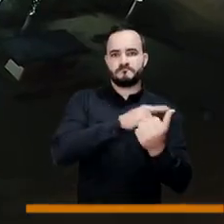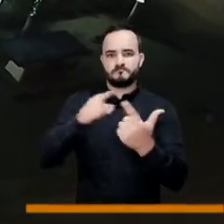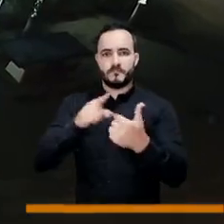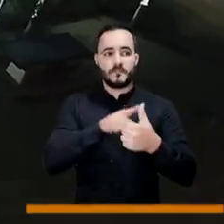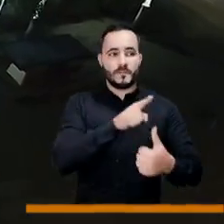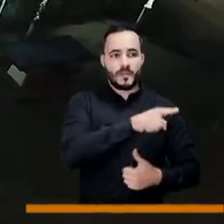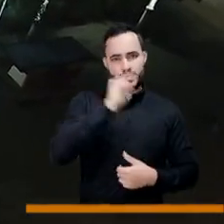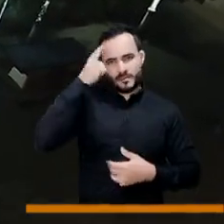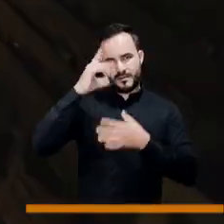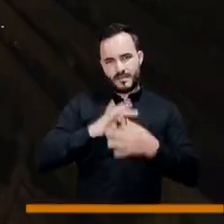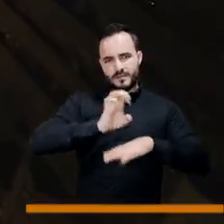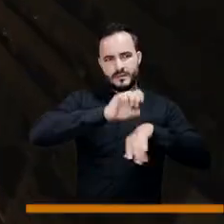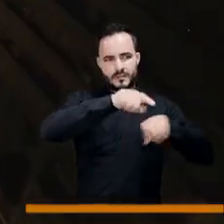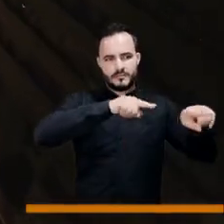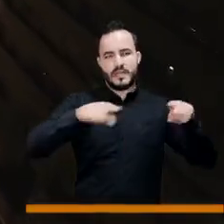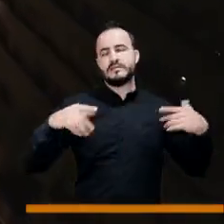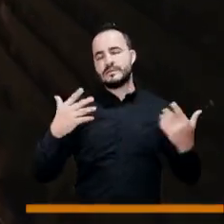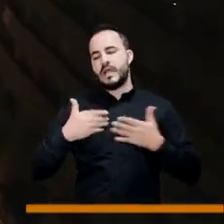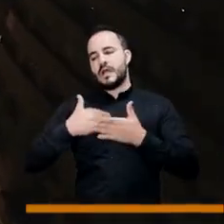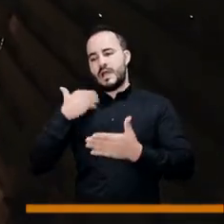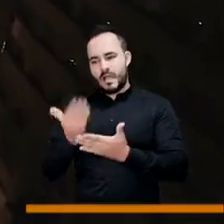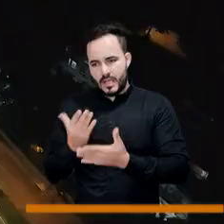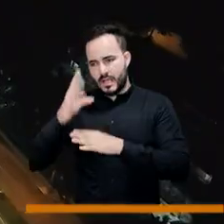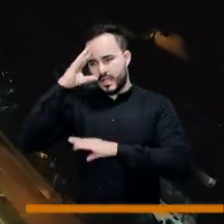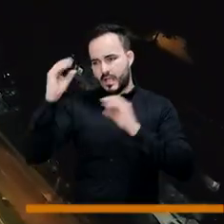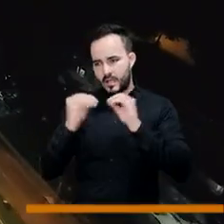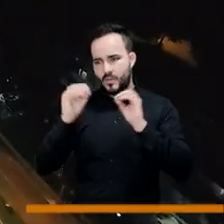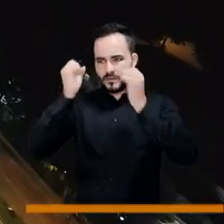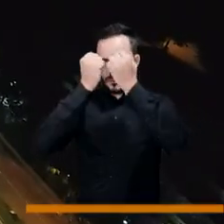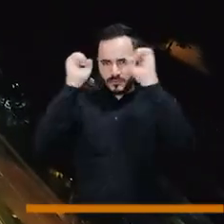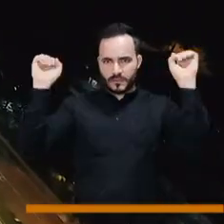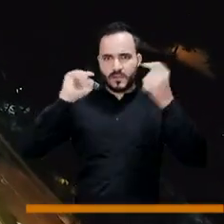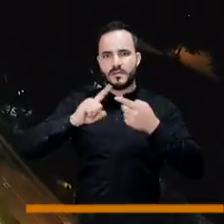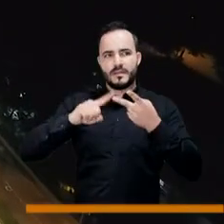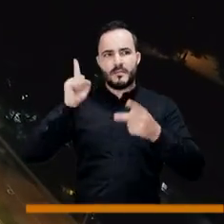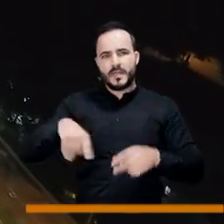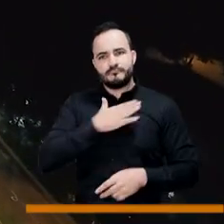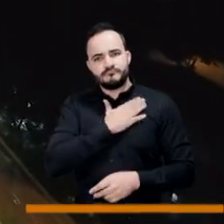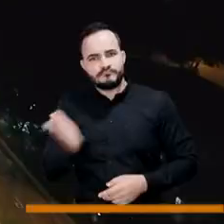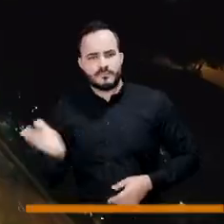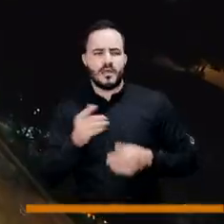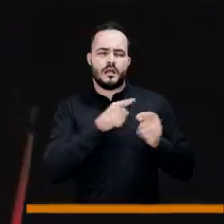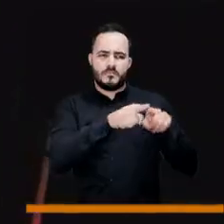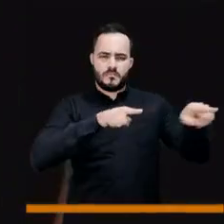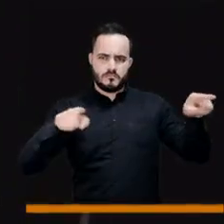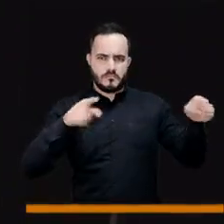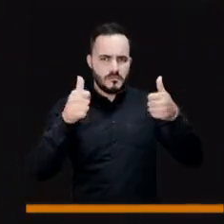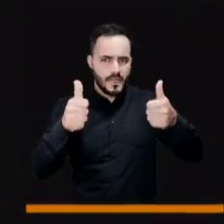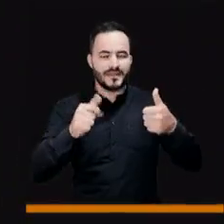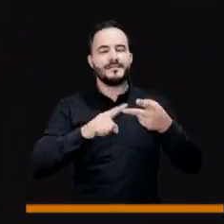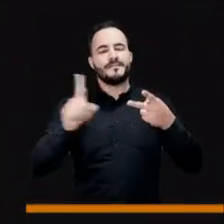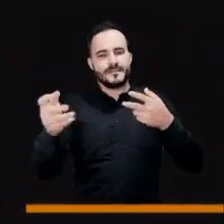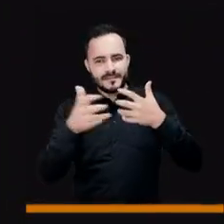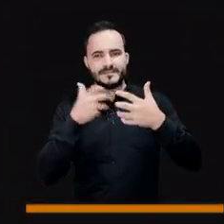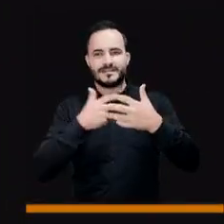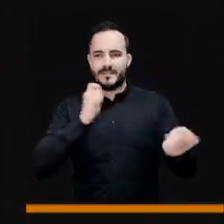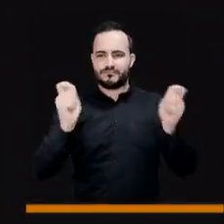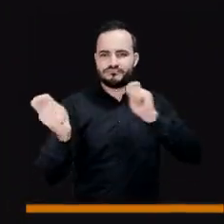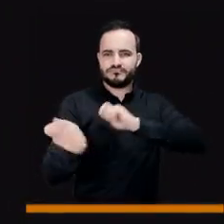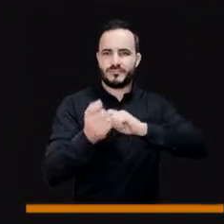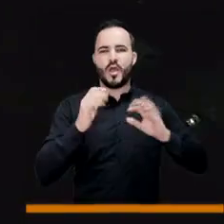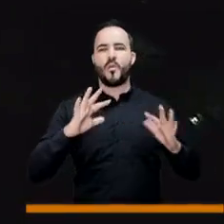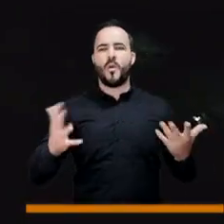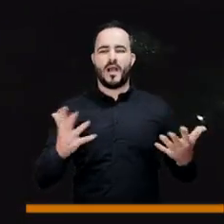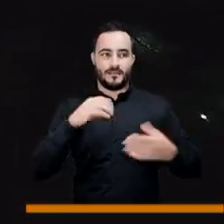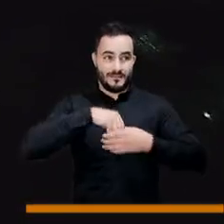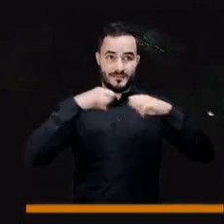sector público, que no solamente con la reglamentación, con los acuerdos municipales y con la voluntad, sino también a través de la transformación de